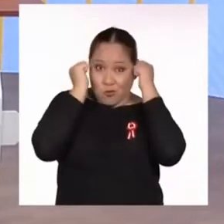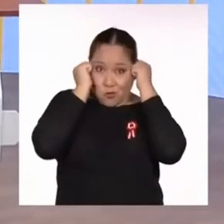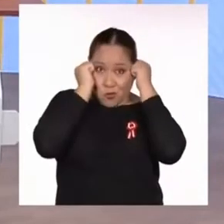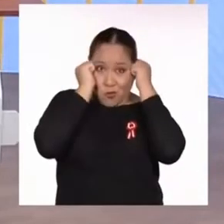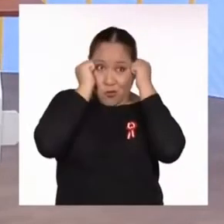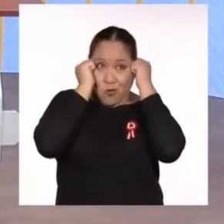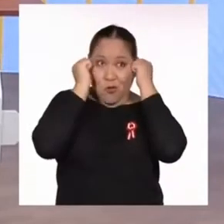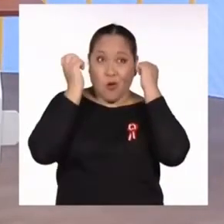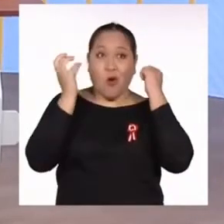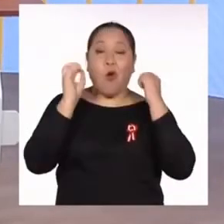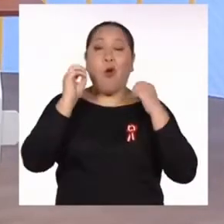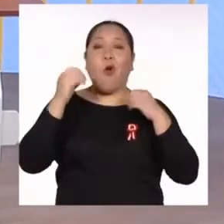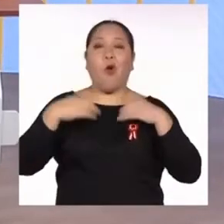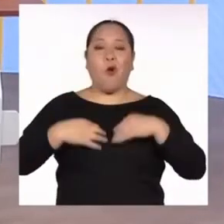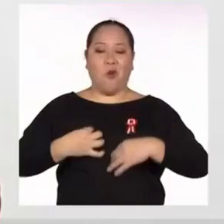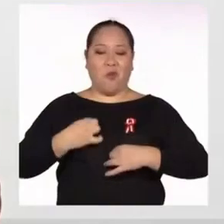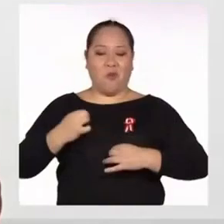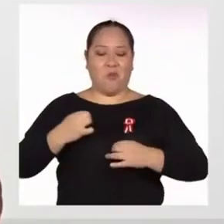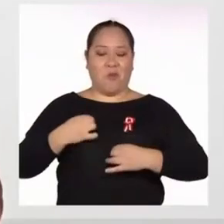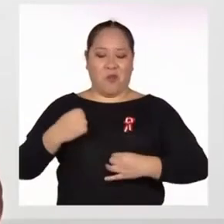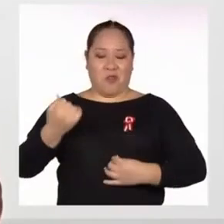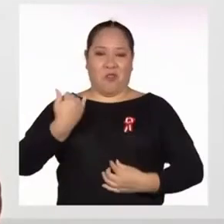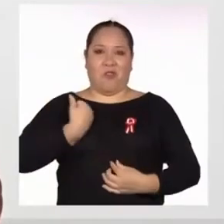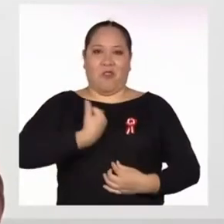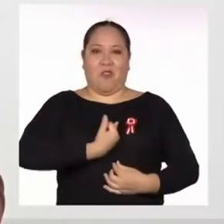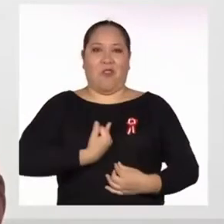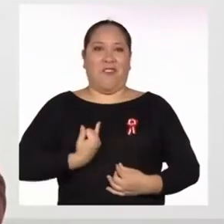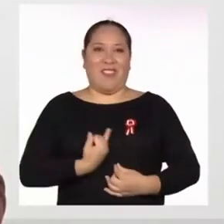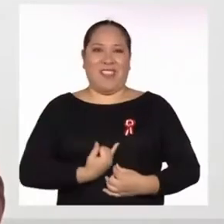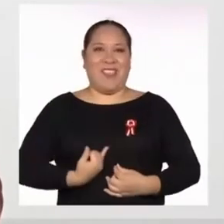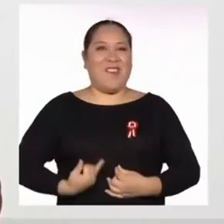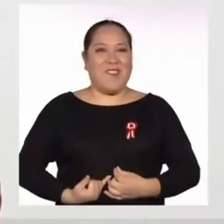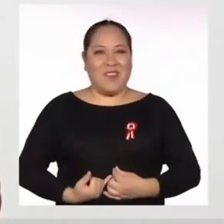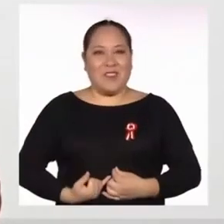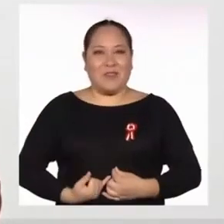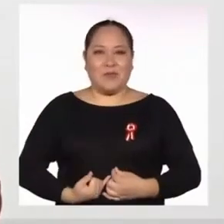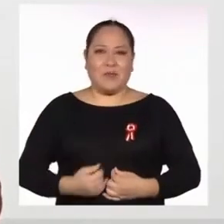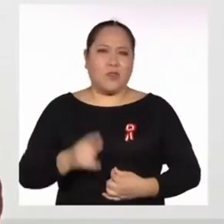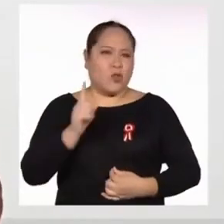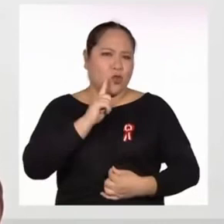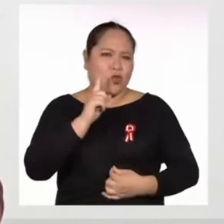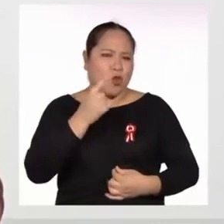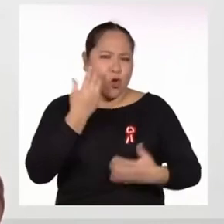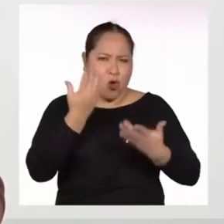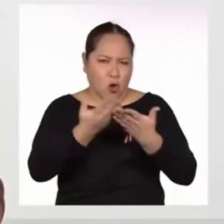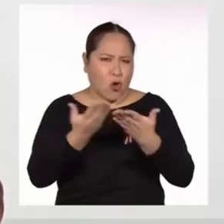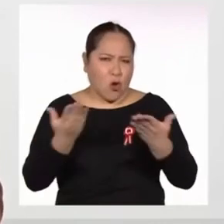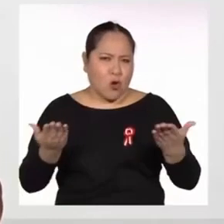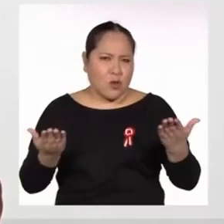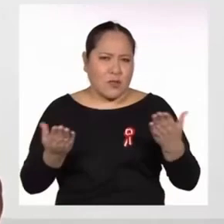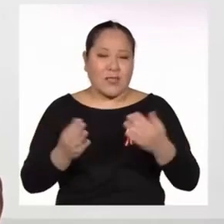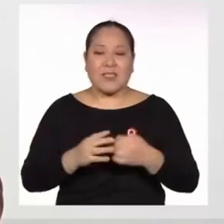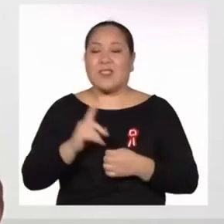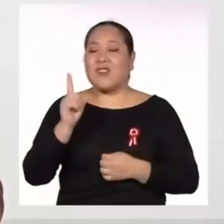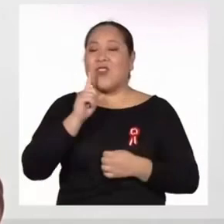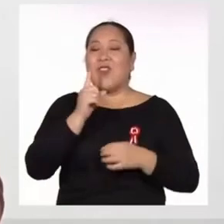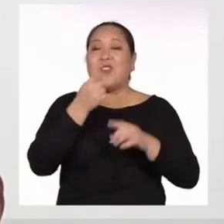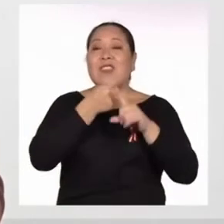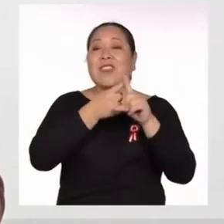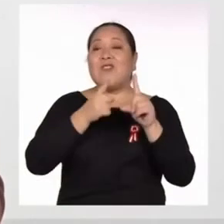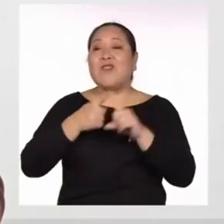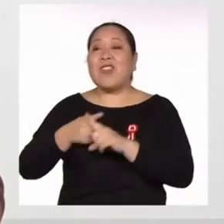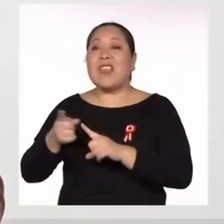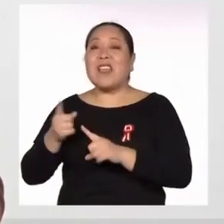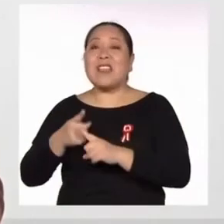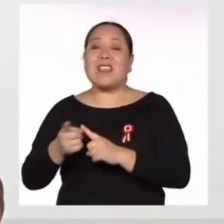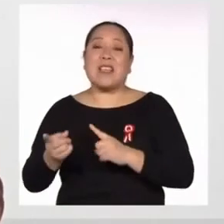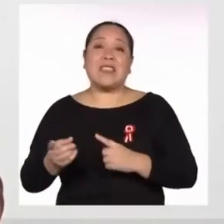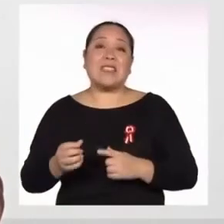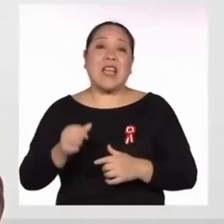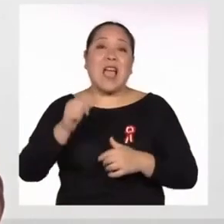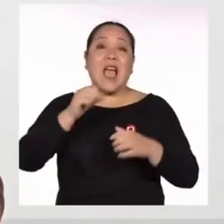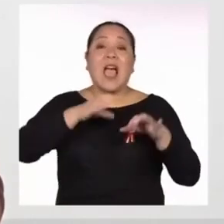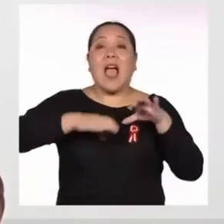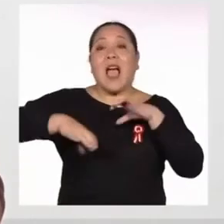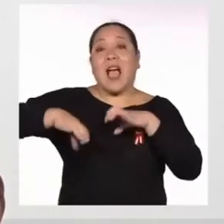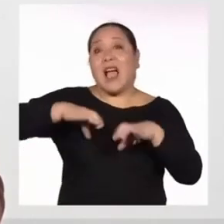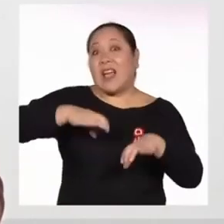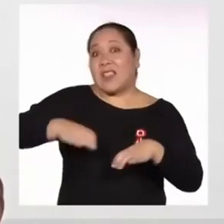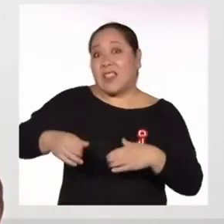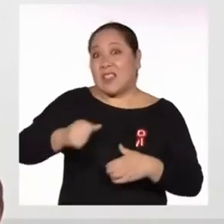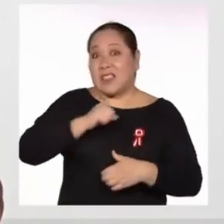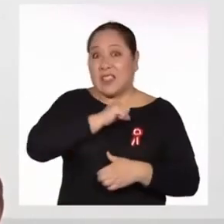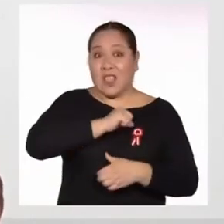un polo estampado no sólo es cuestión de objetos sino de distintas acciones como por